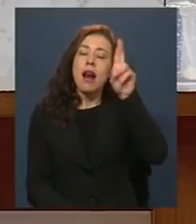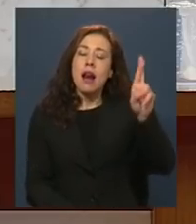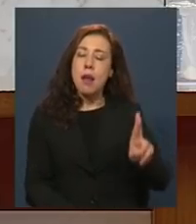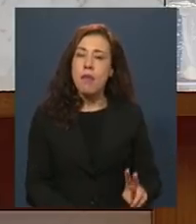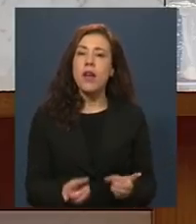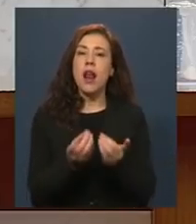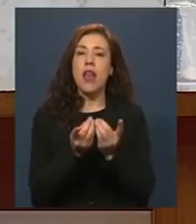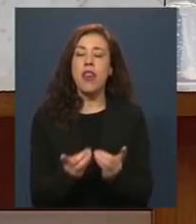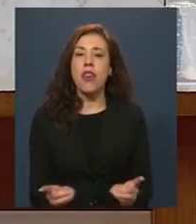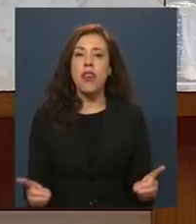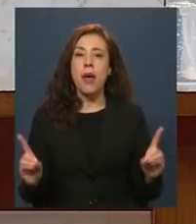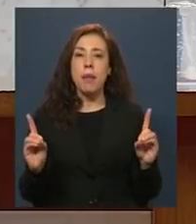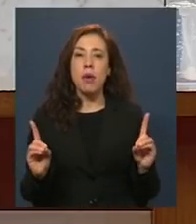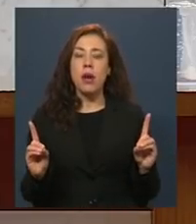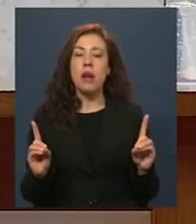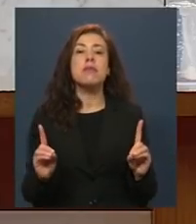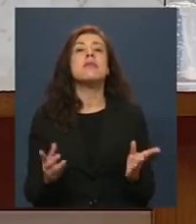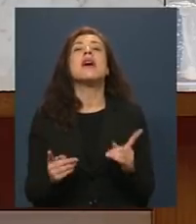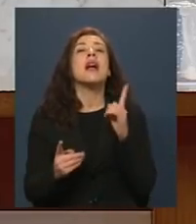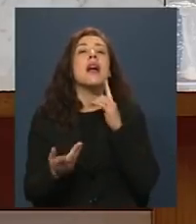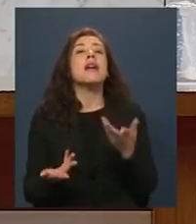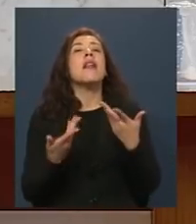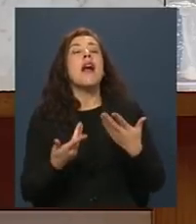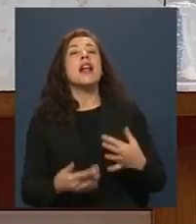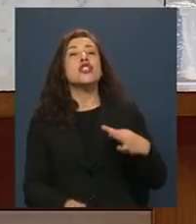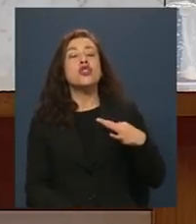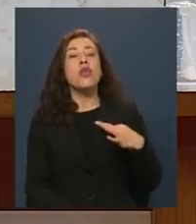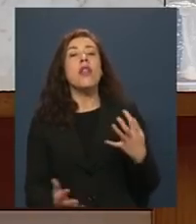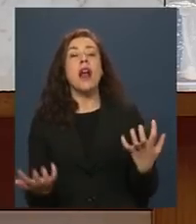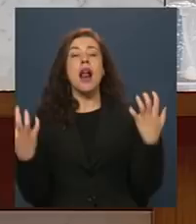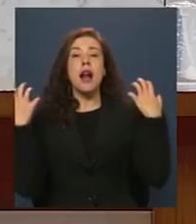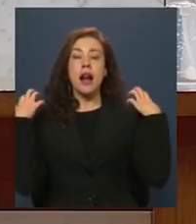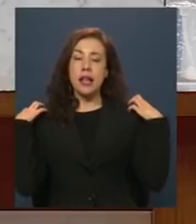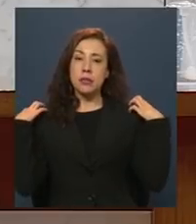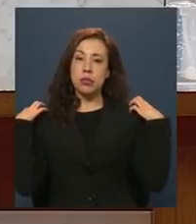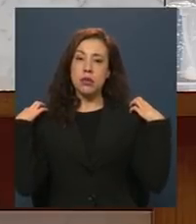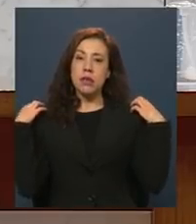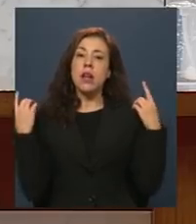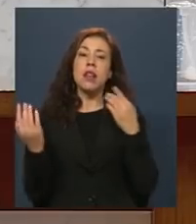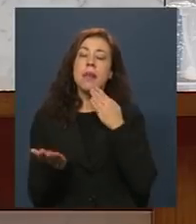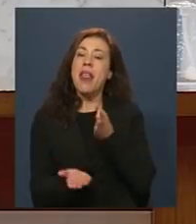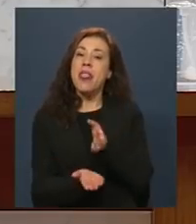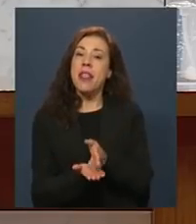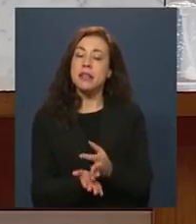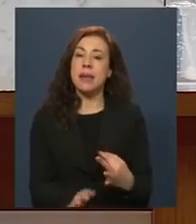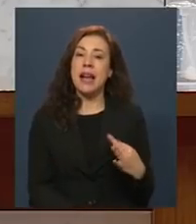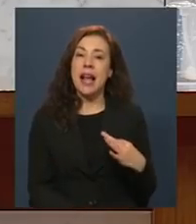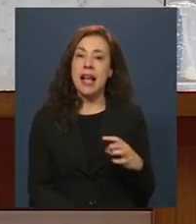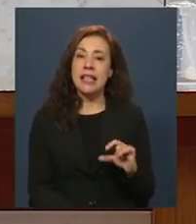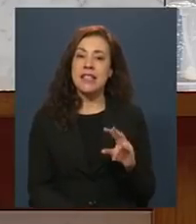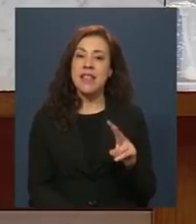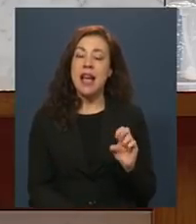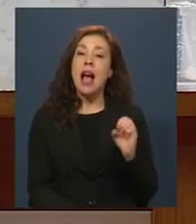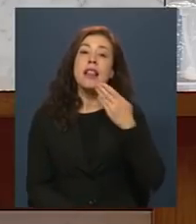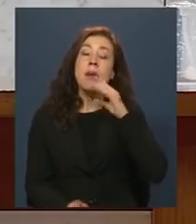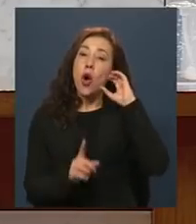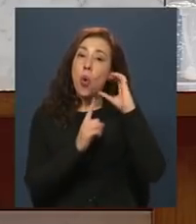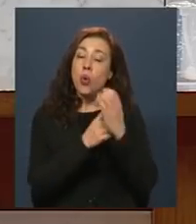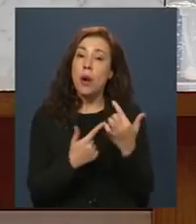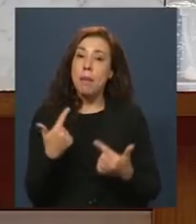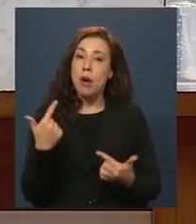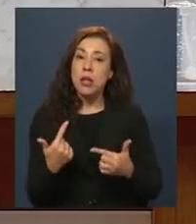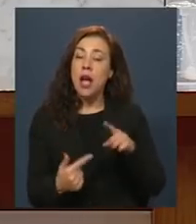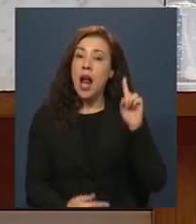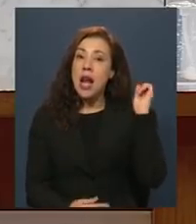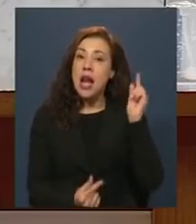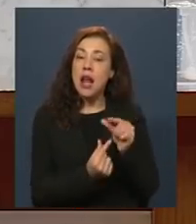democrática, que ha sido retribuida por la ciudadanía con responsabilidad y disciplina cívica. La cultura política nacional ha